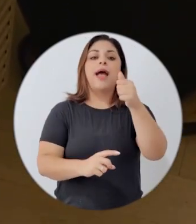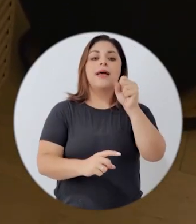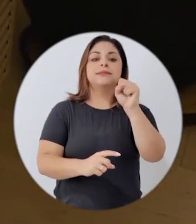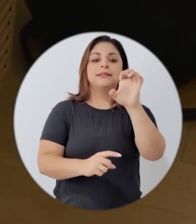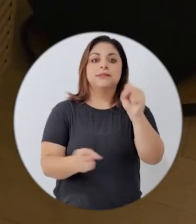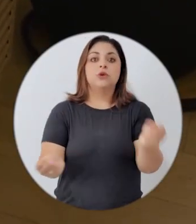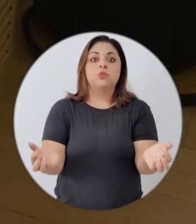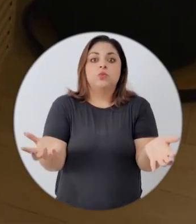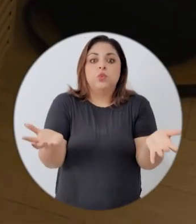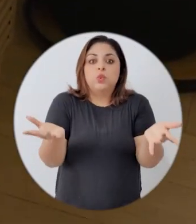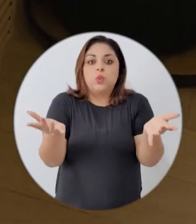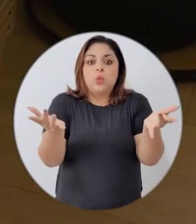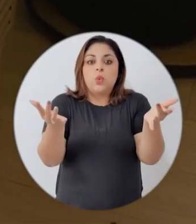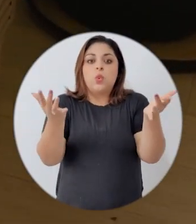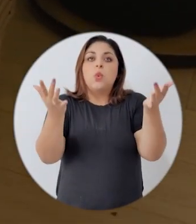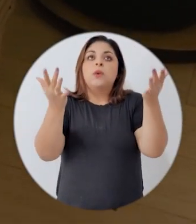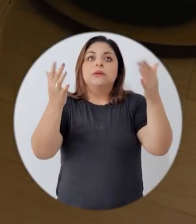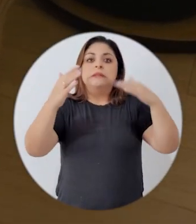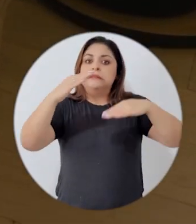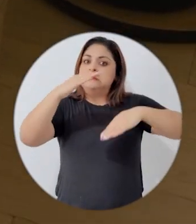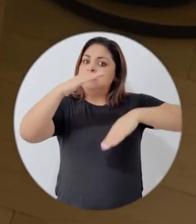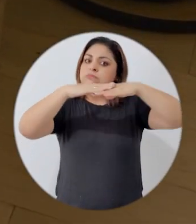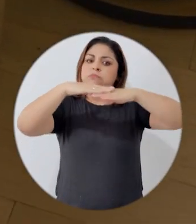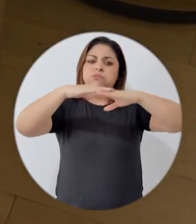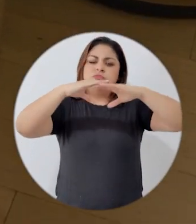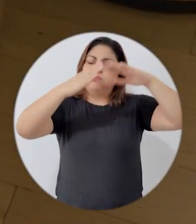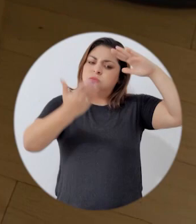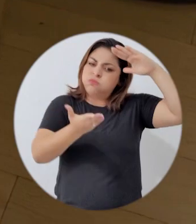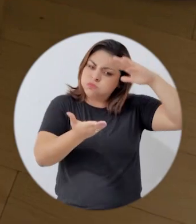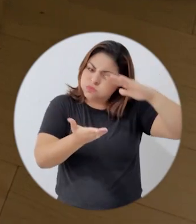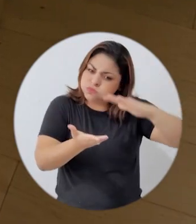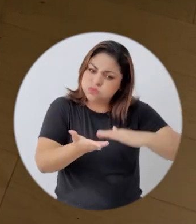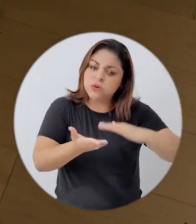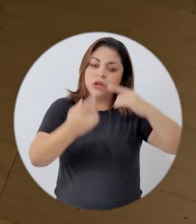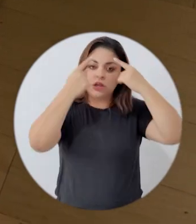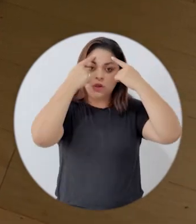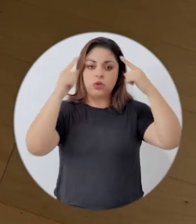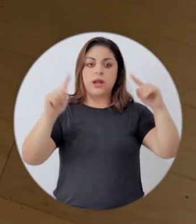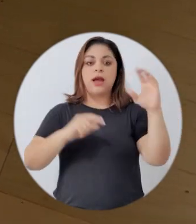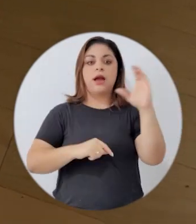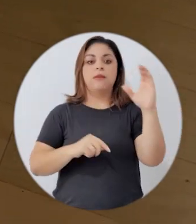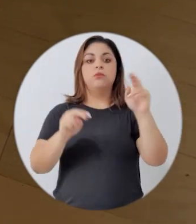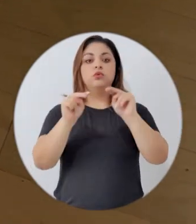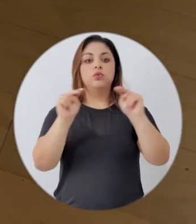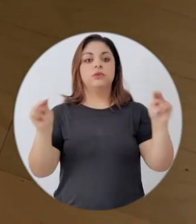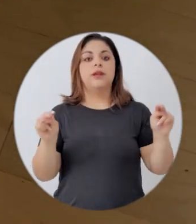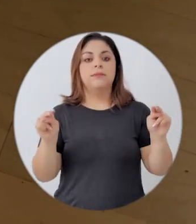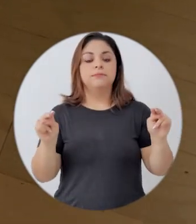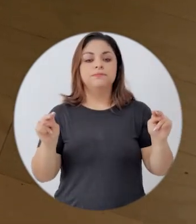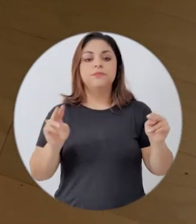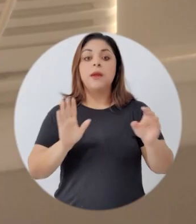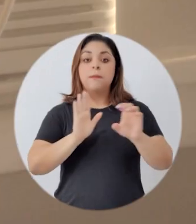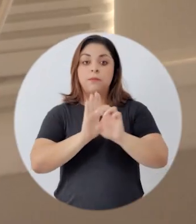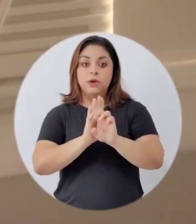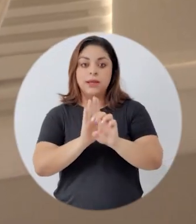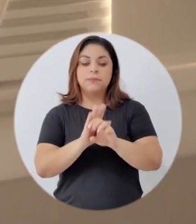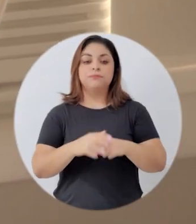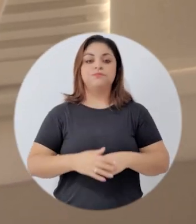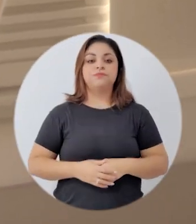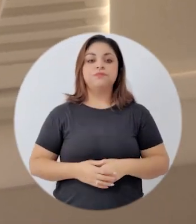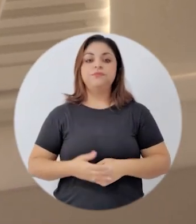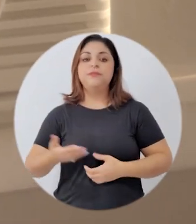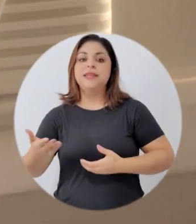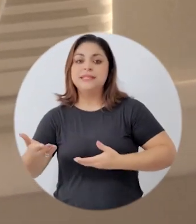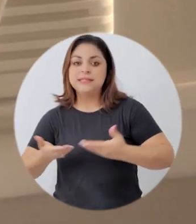las emisiones de gases de efecto invernadero y para así también llegar a la carbono neutralidad. Por ejemplo, hablando de proveedores de diferentes